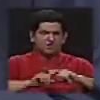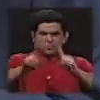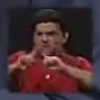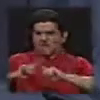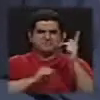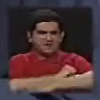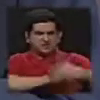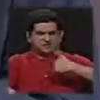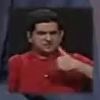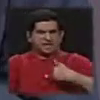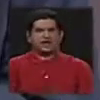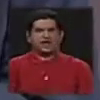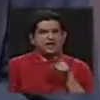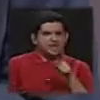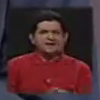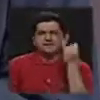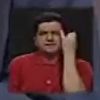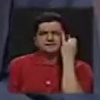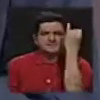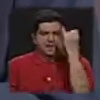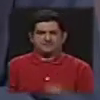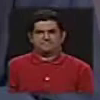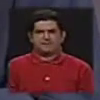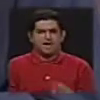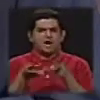en el país. En esas estimaciones,